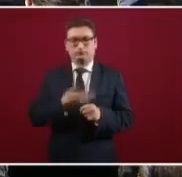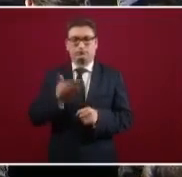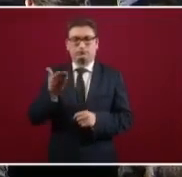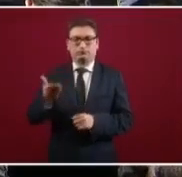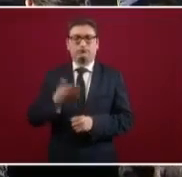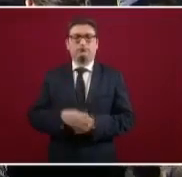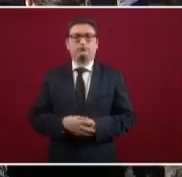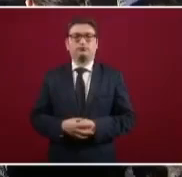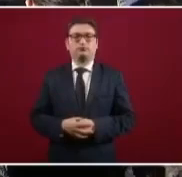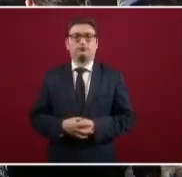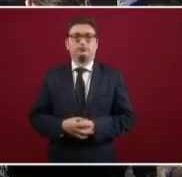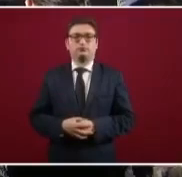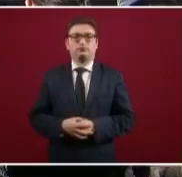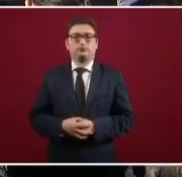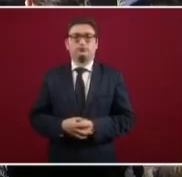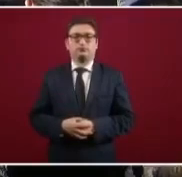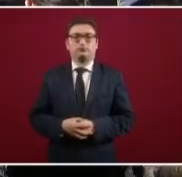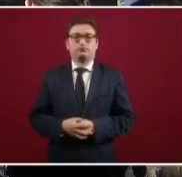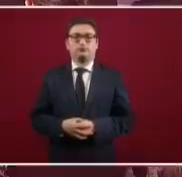este